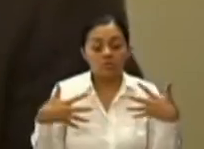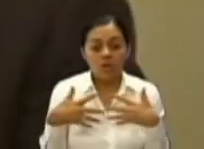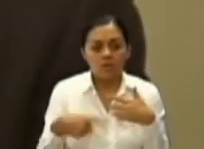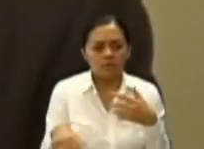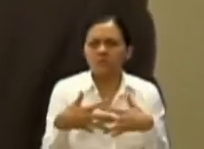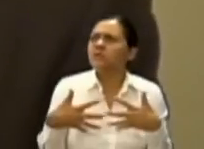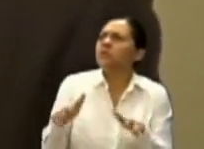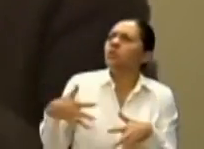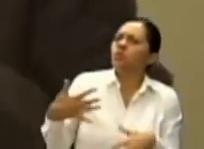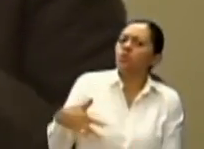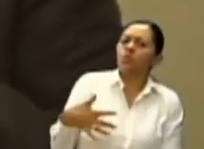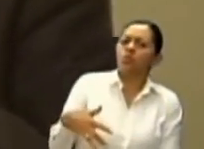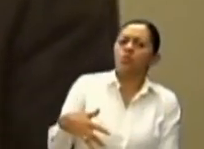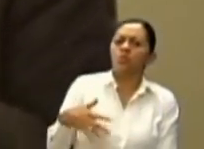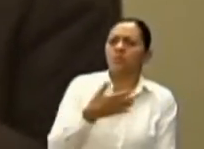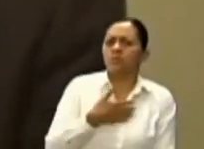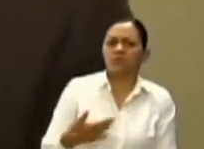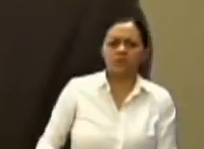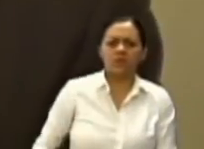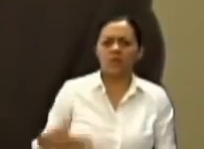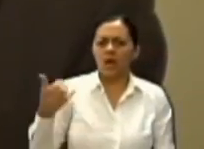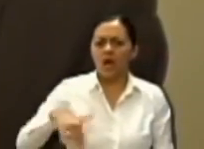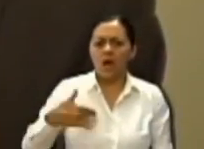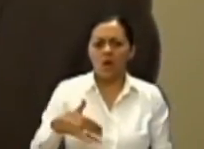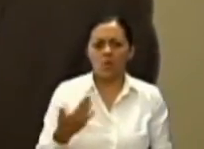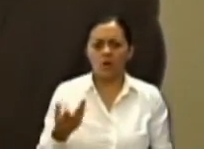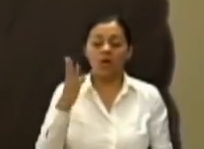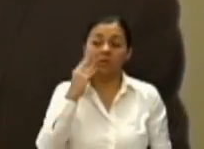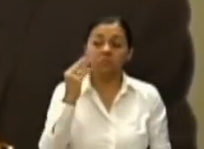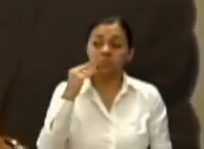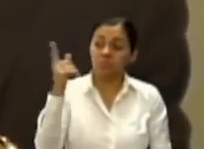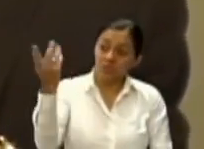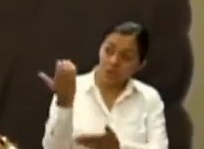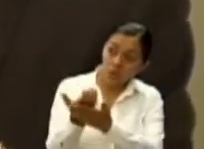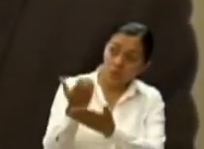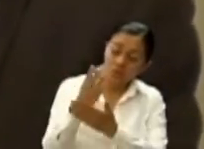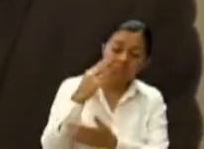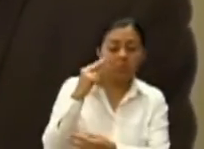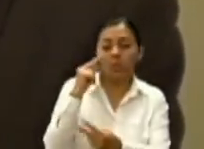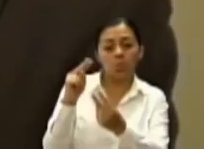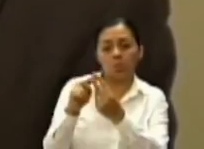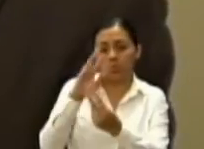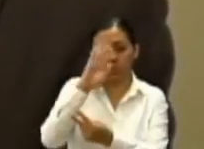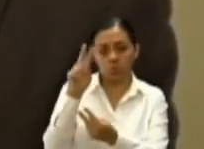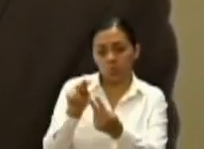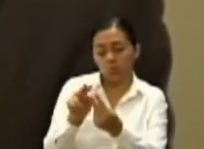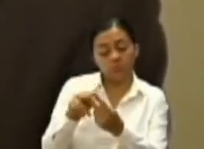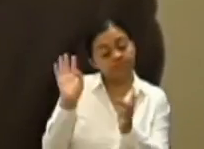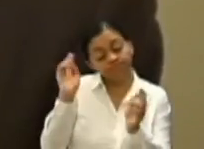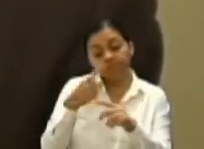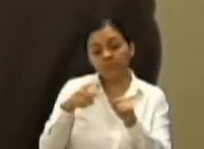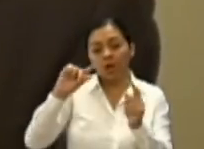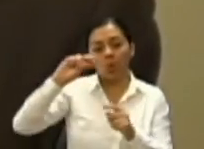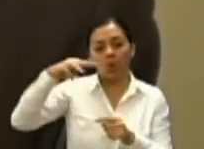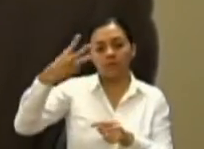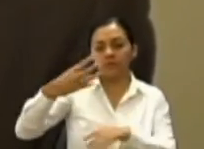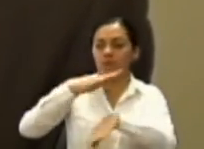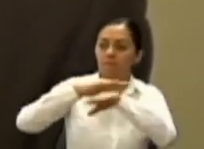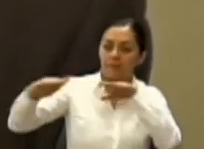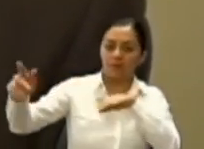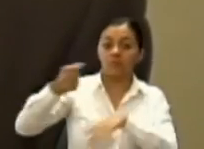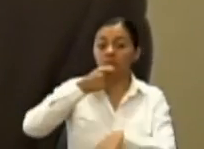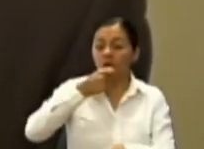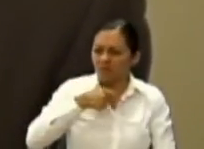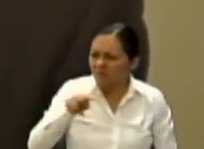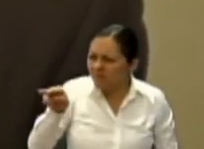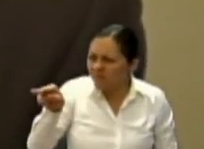escuchar un supuesto experto económico que nunca lo he conocido decir una barbaridad si parece para superar esas cosas se necesita información